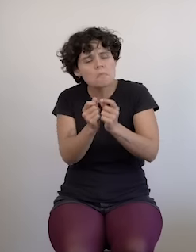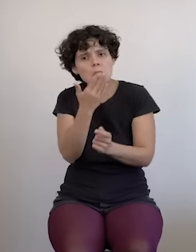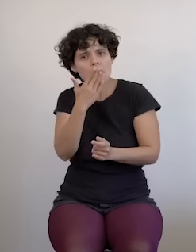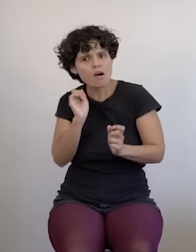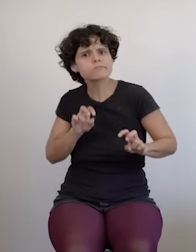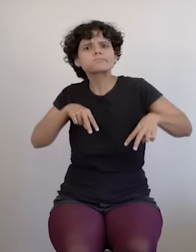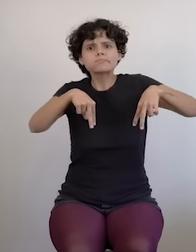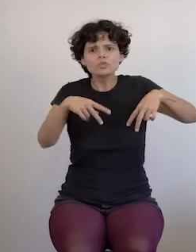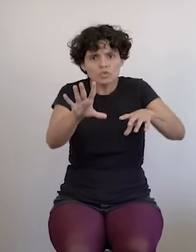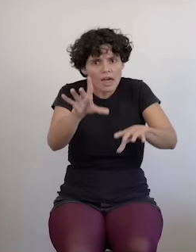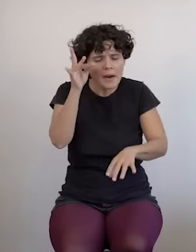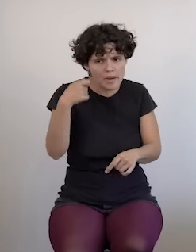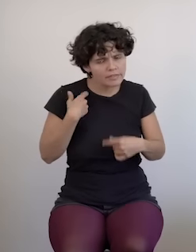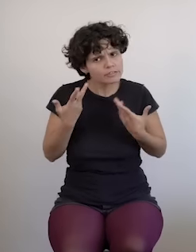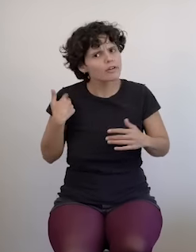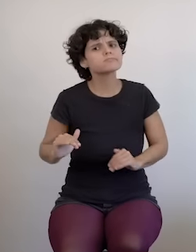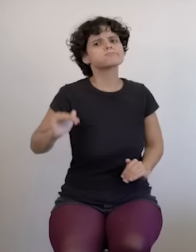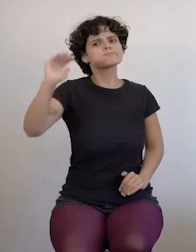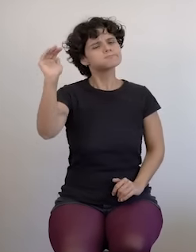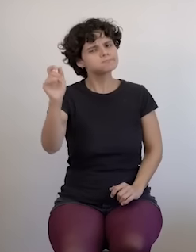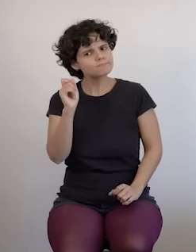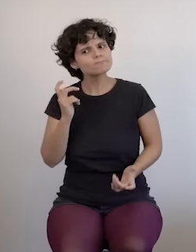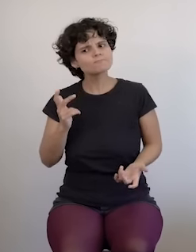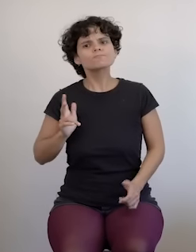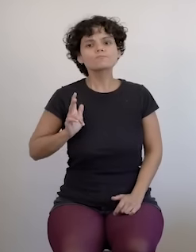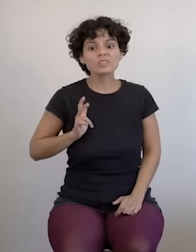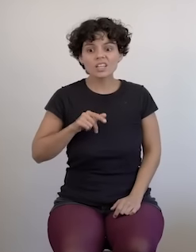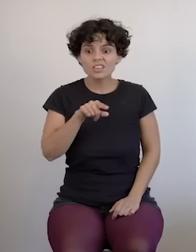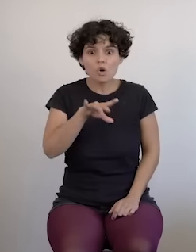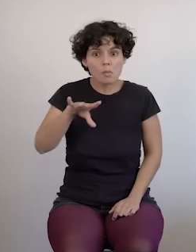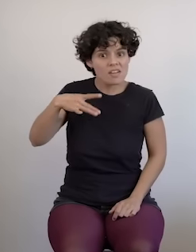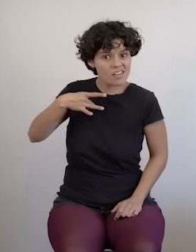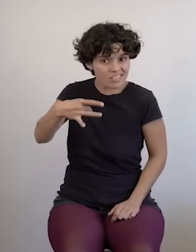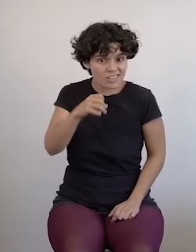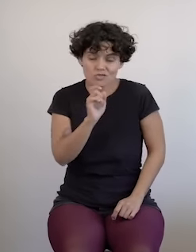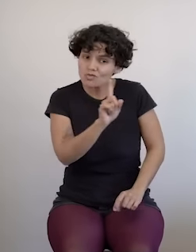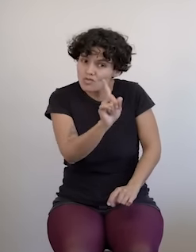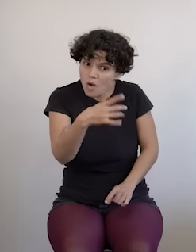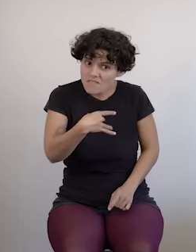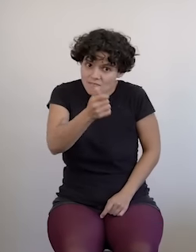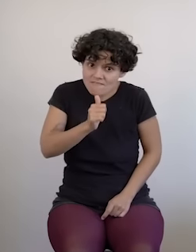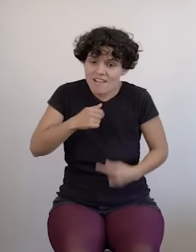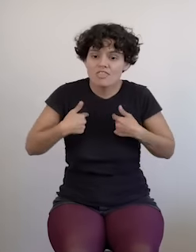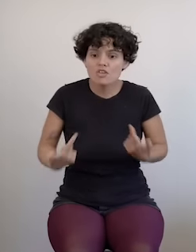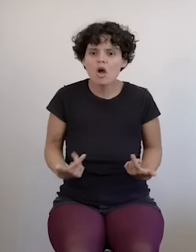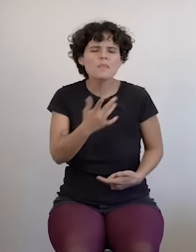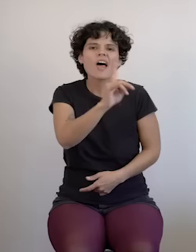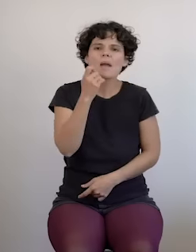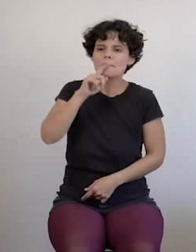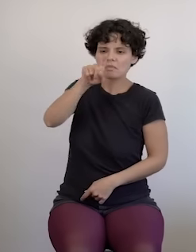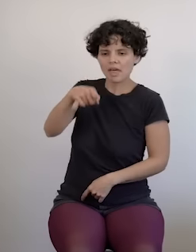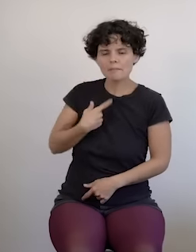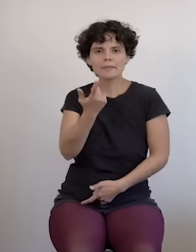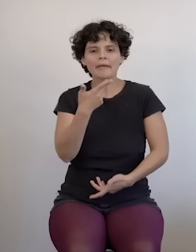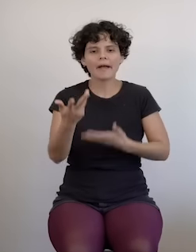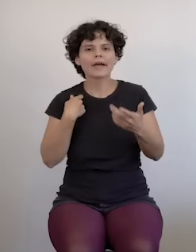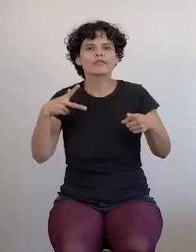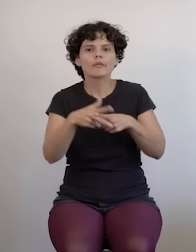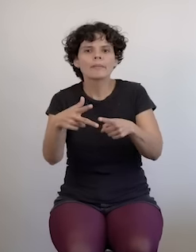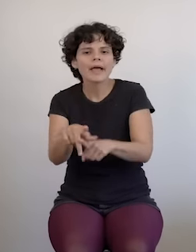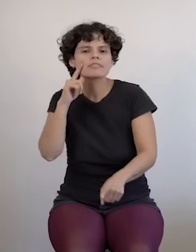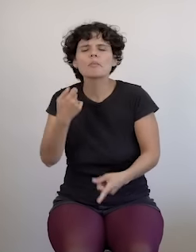locos de la entrevista y yo dije que si no me invitáis tú no llegas a una entrevista, hermano. Porque nos saben preguntar la guada, nos dejan hablar, ¿cachai? Y preguntan